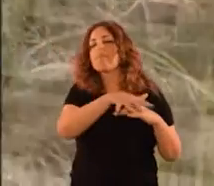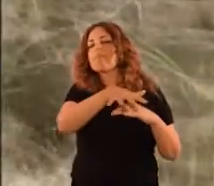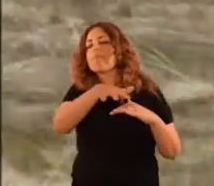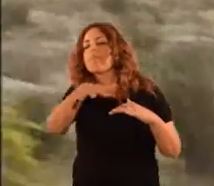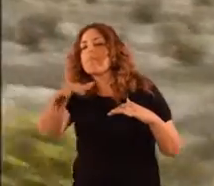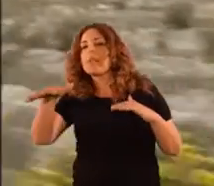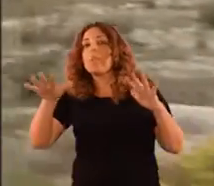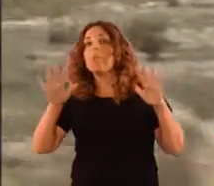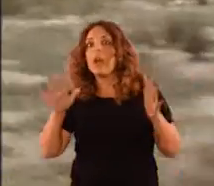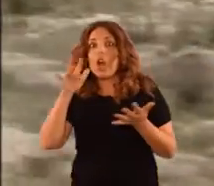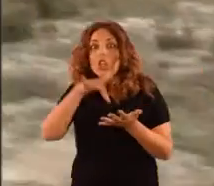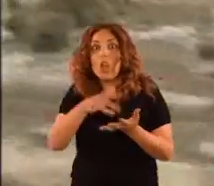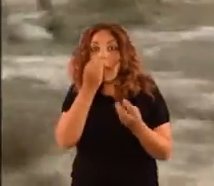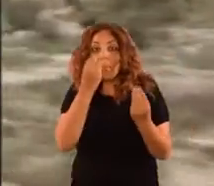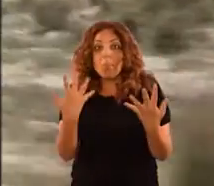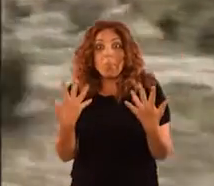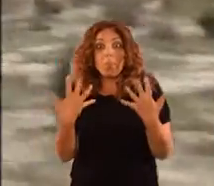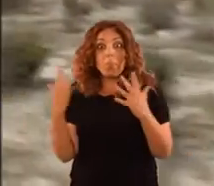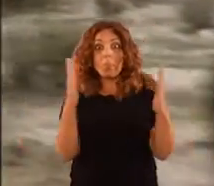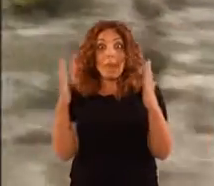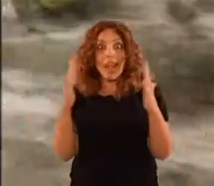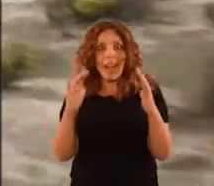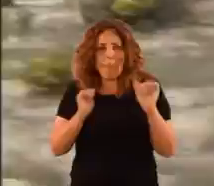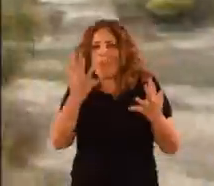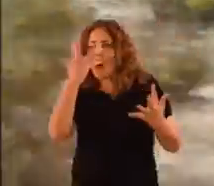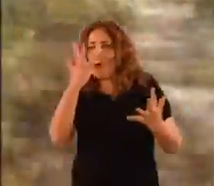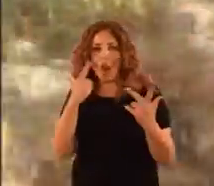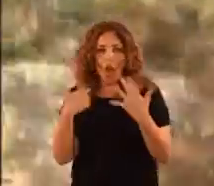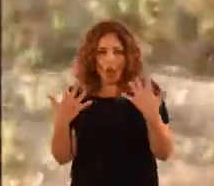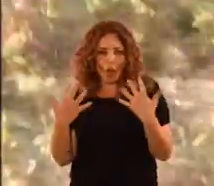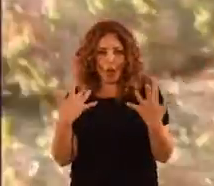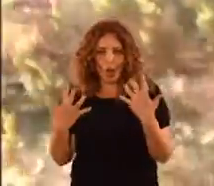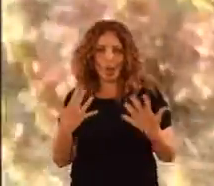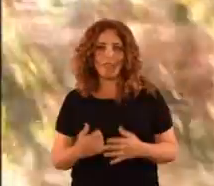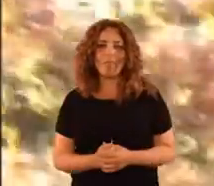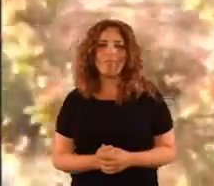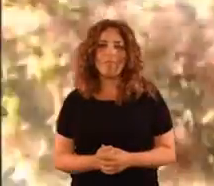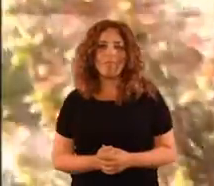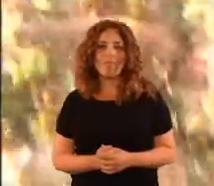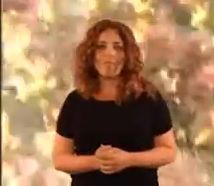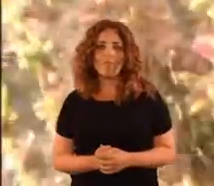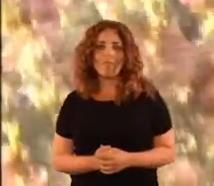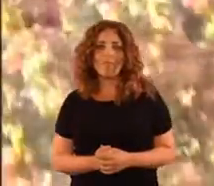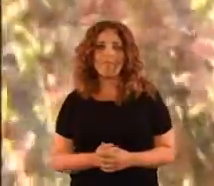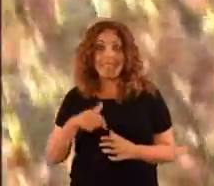Un monótono paisaje que con la llegada de la primavera estalla de vida y color.